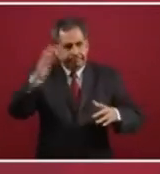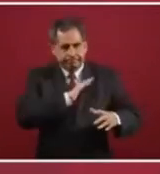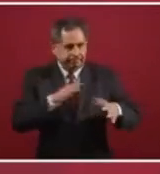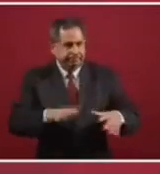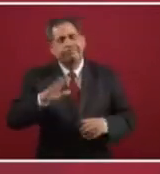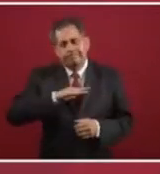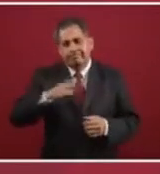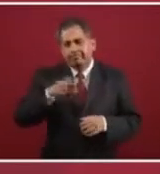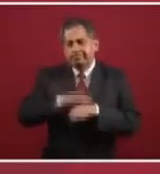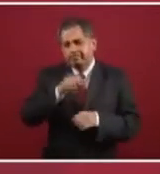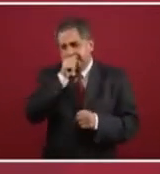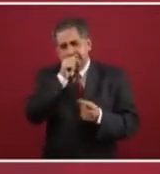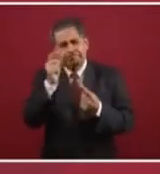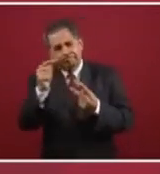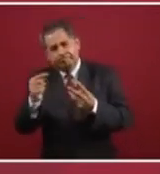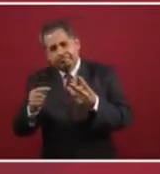casos.